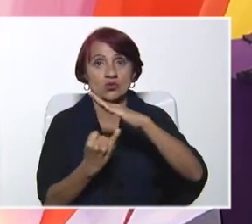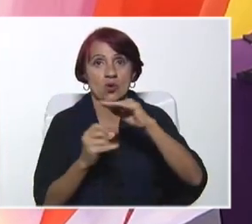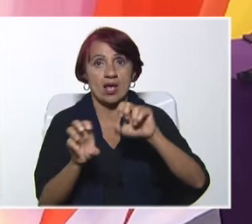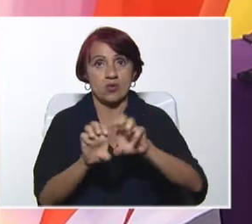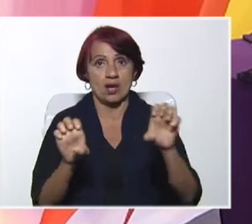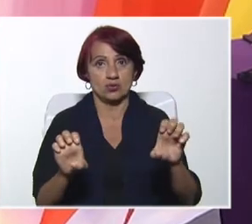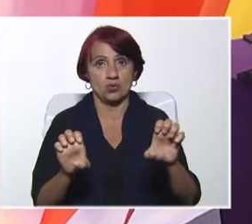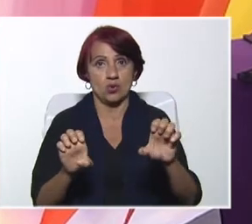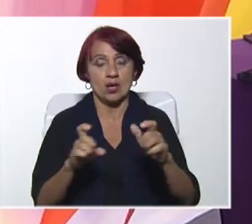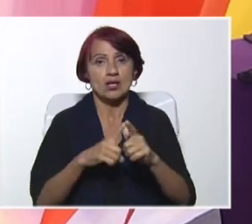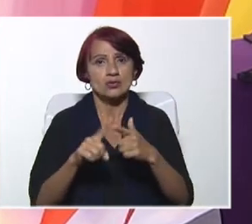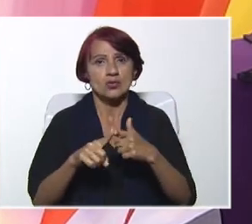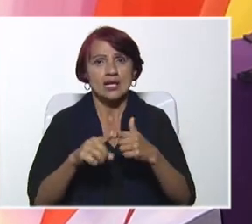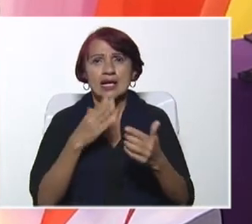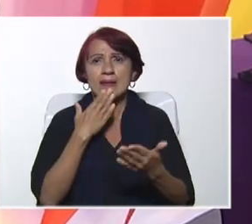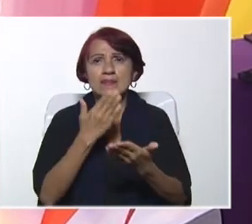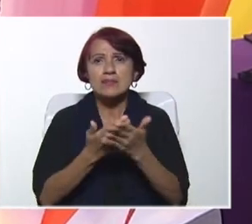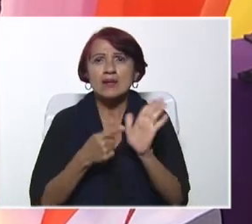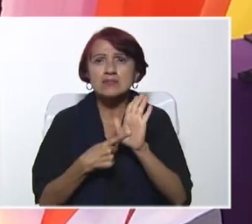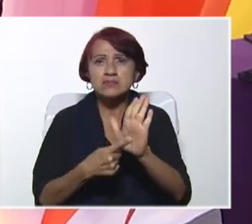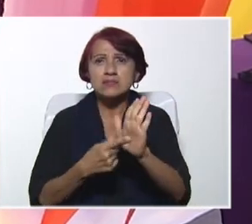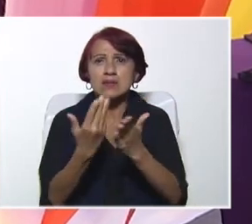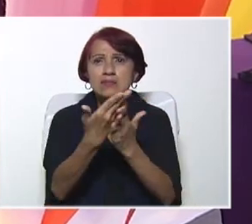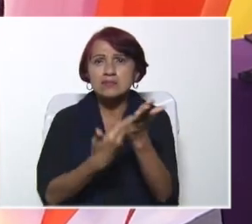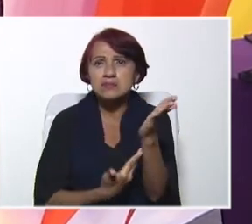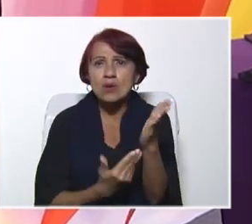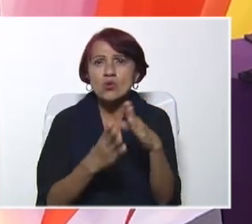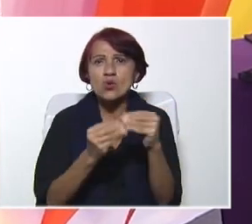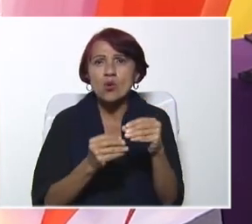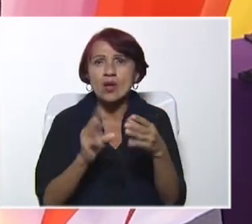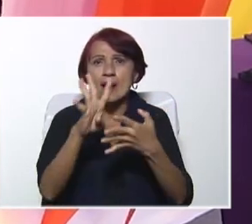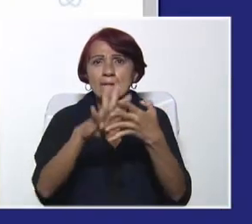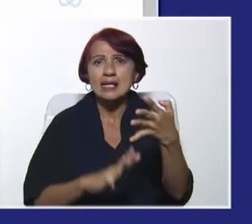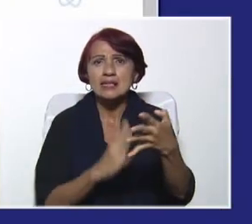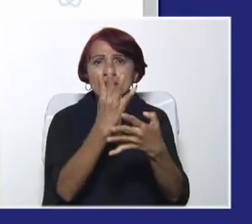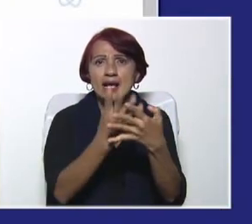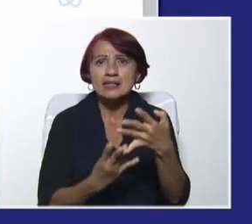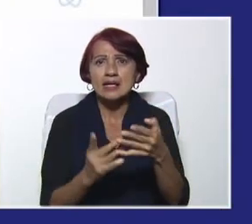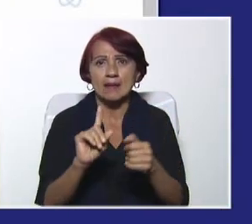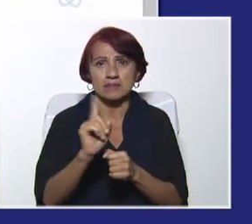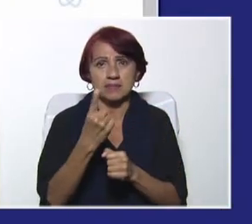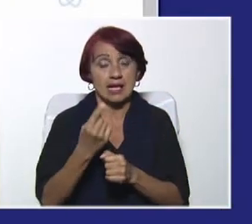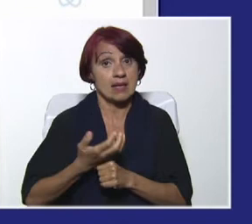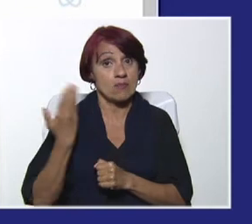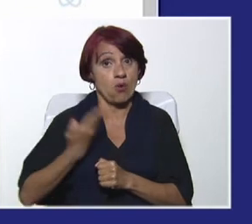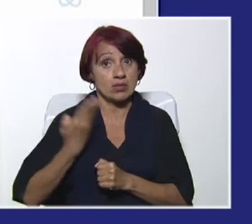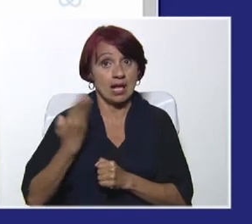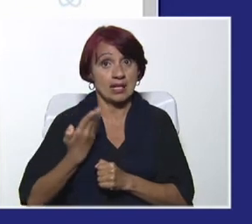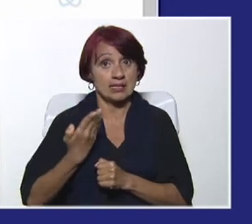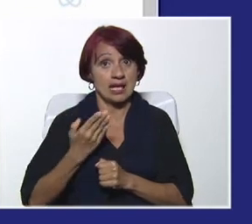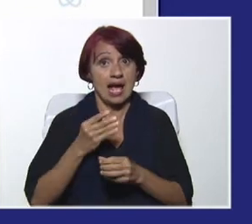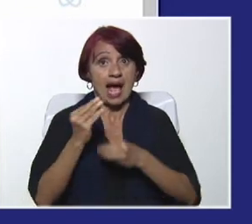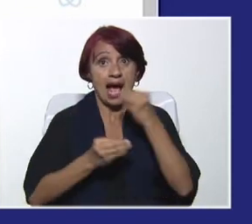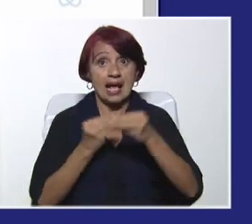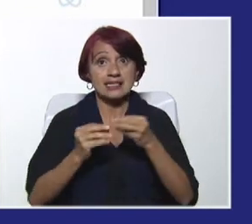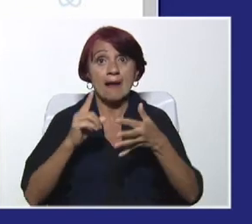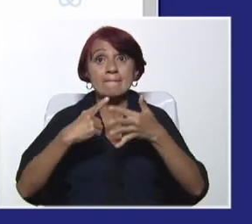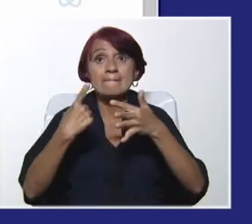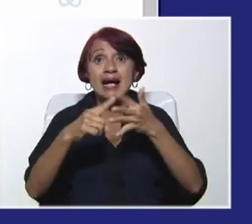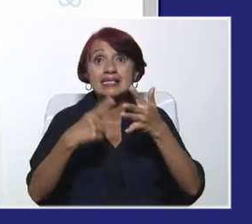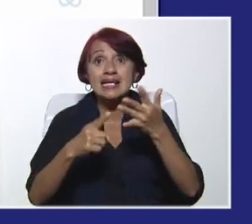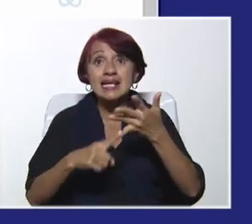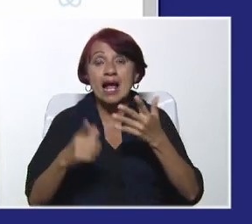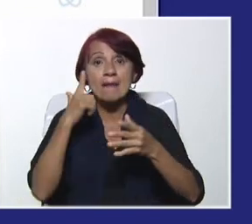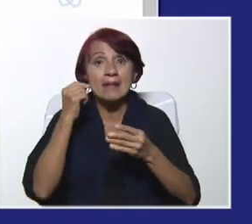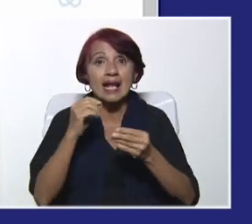¿Qué sugerencias podemos dar en relación al área de formación de matemáticas? En primer lugar, es importante elaborar materiales que